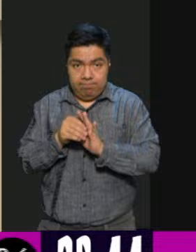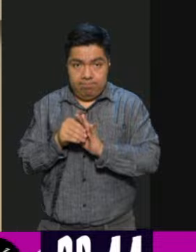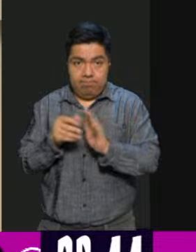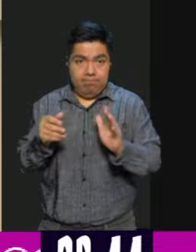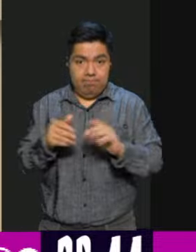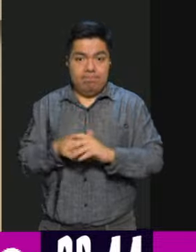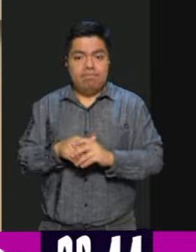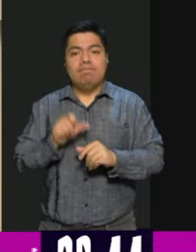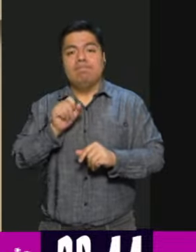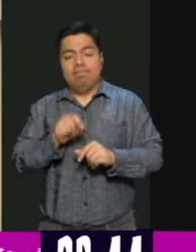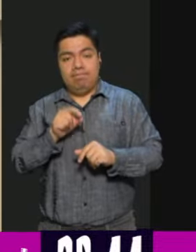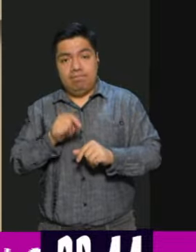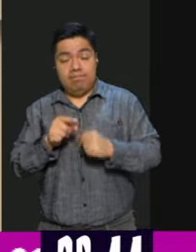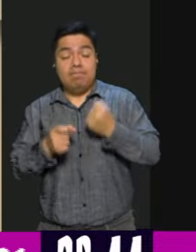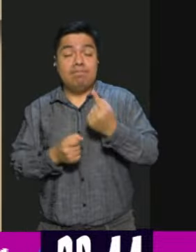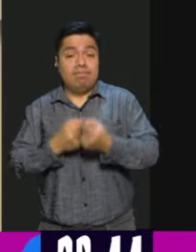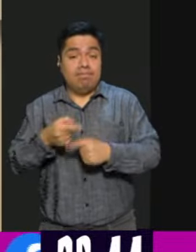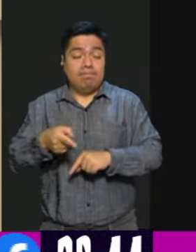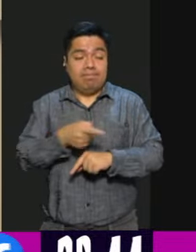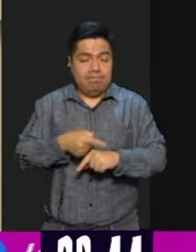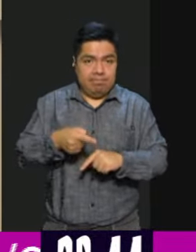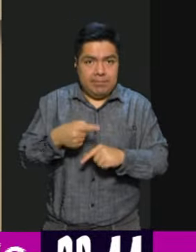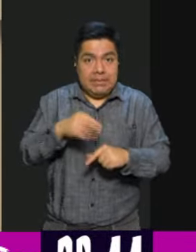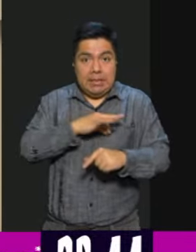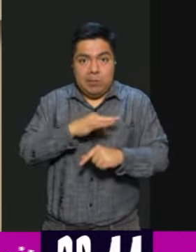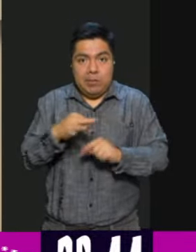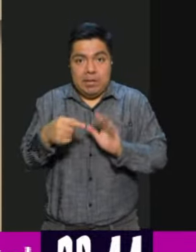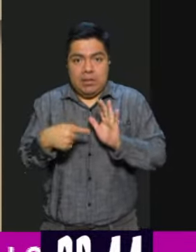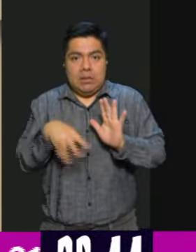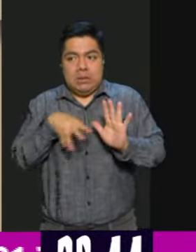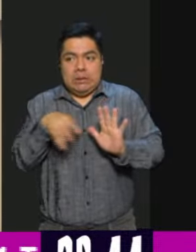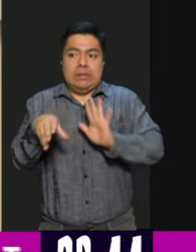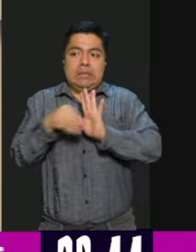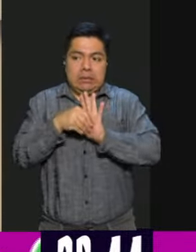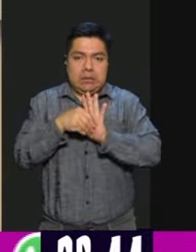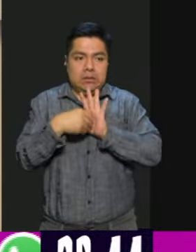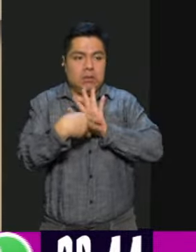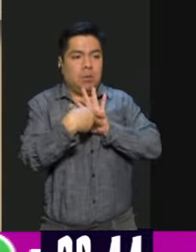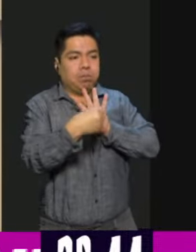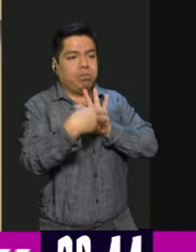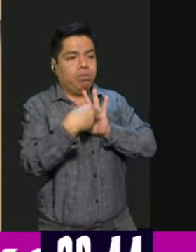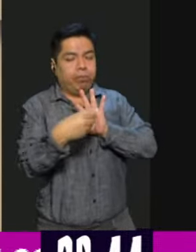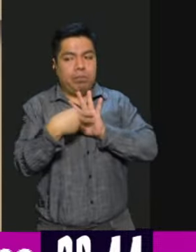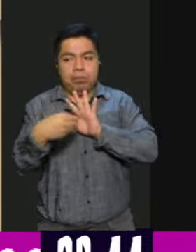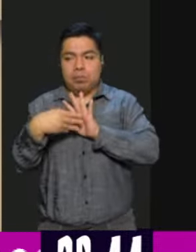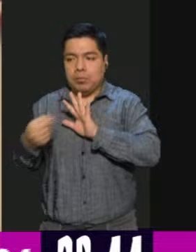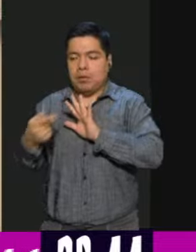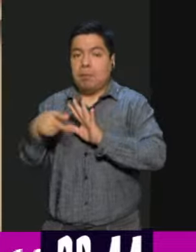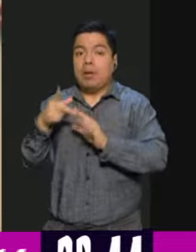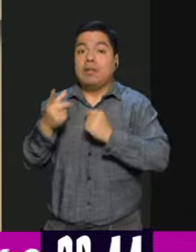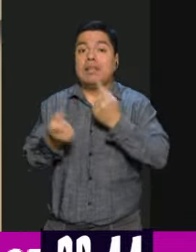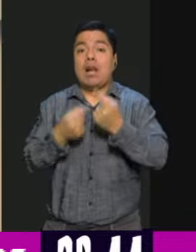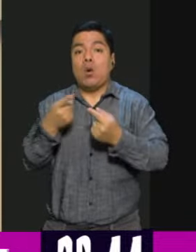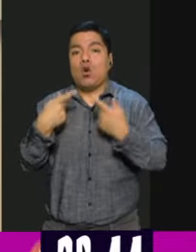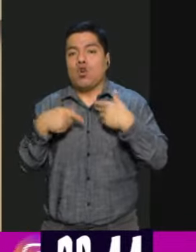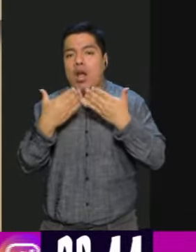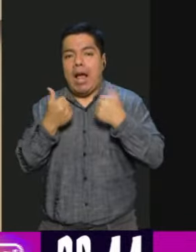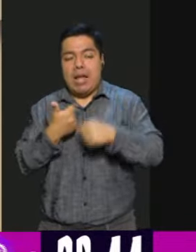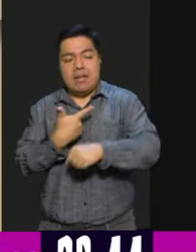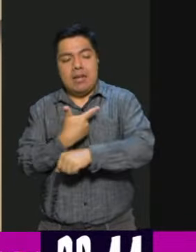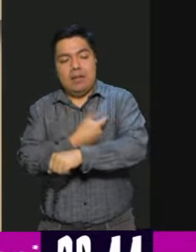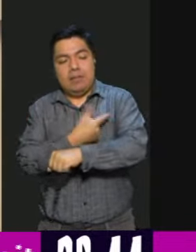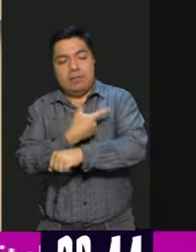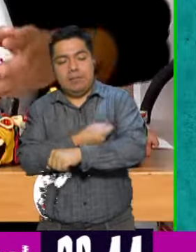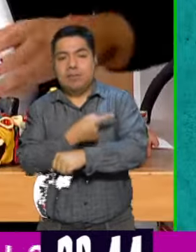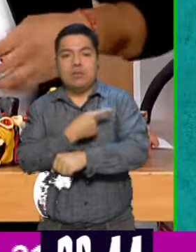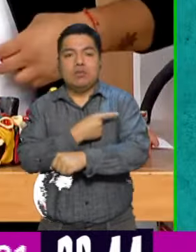Y además uno puede contagiar, pero uno no se enferma porque tiene las vacunas. Entonces, bueno, no tienes ningún síntoma. Es